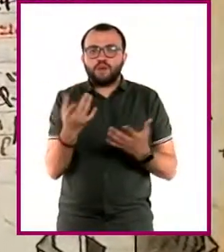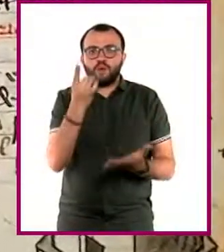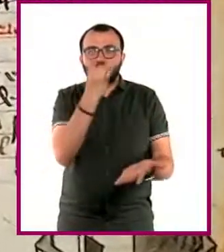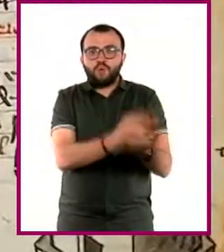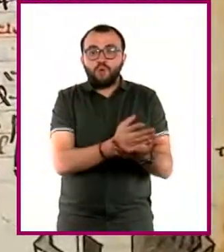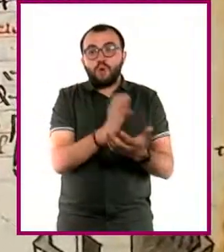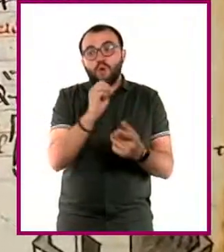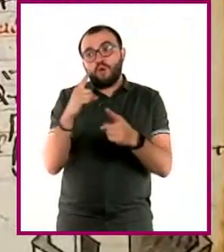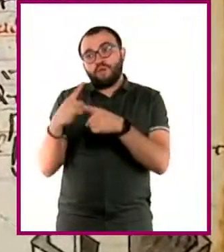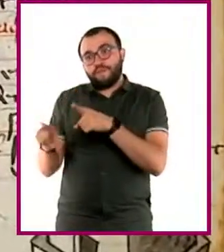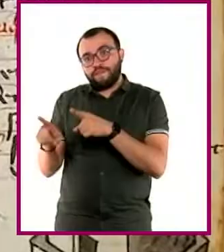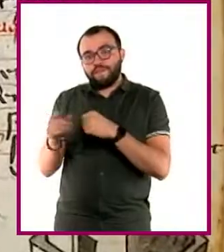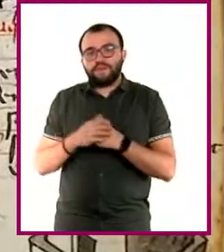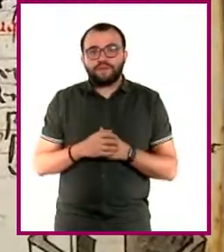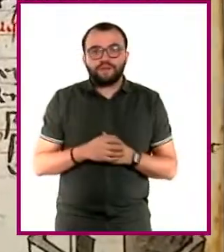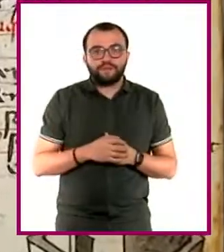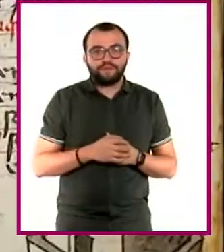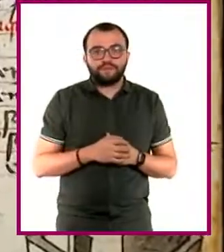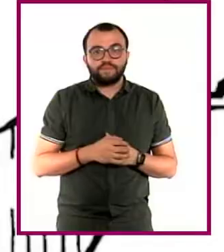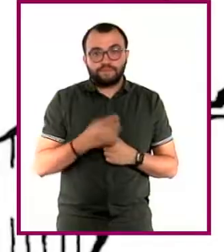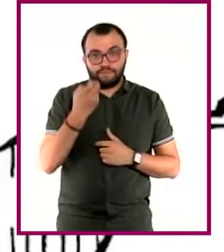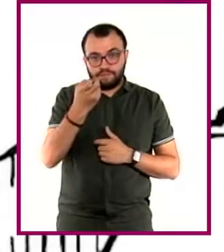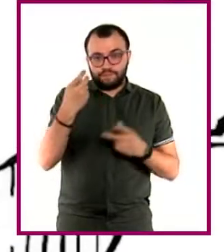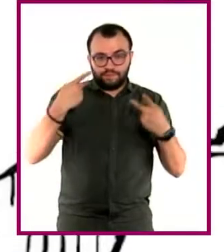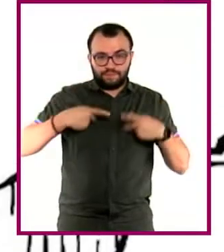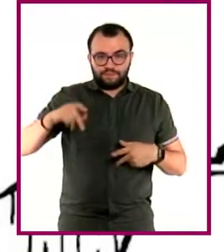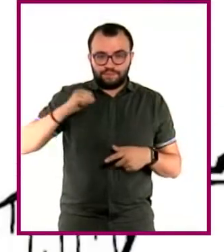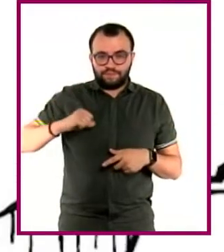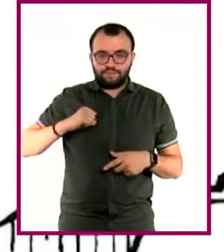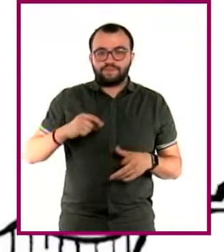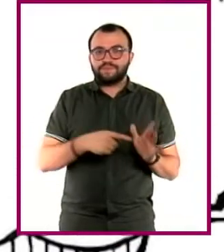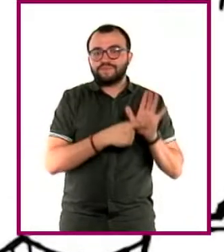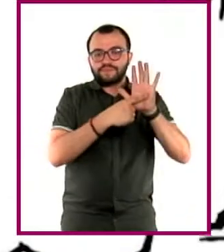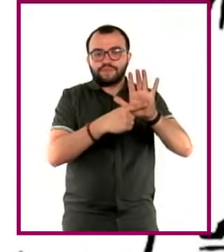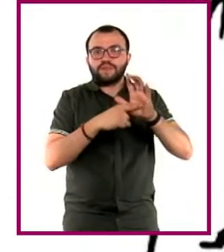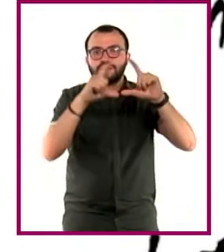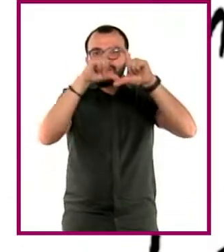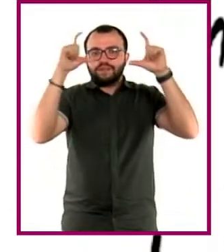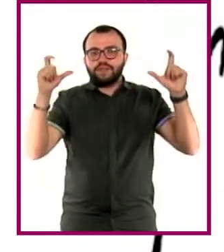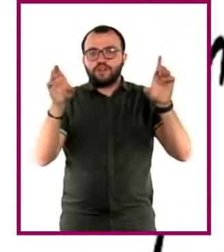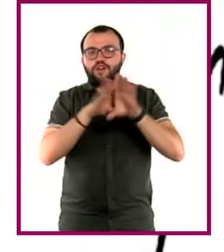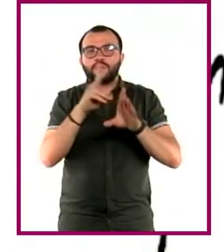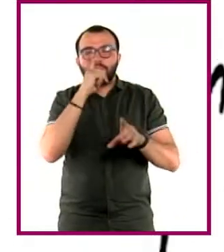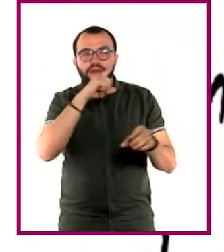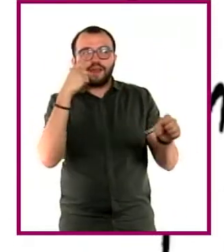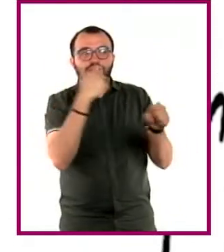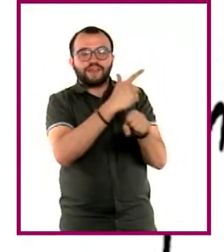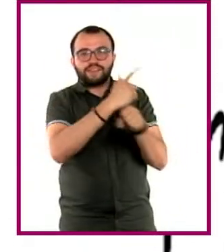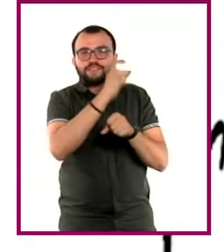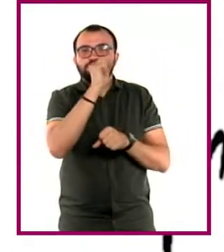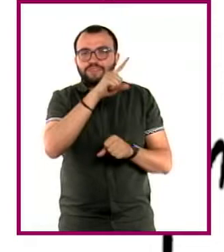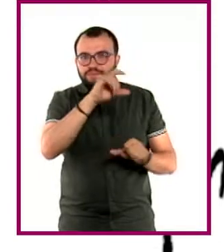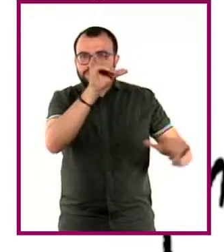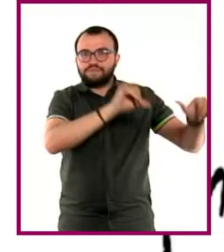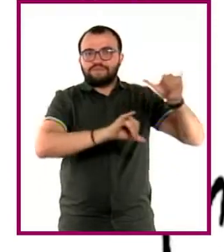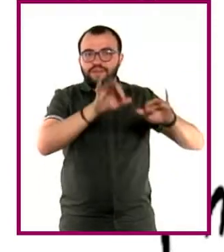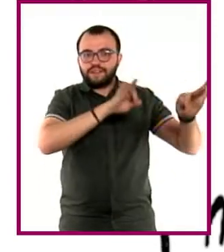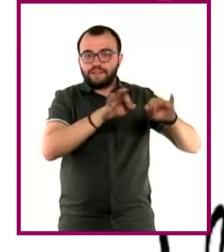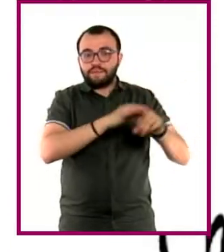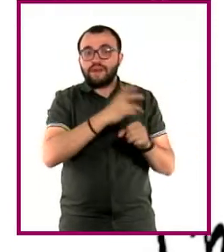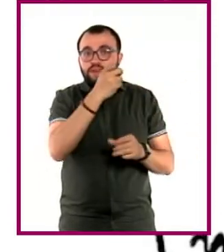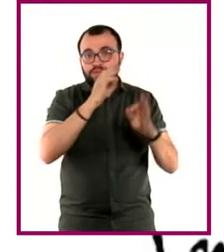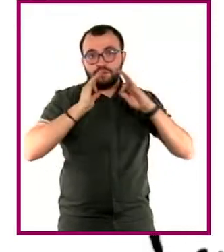únicos o diferentes. Los alquimistas utilizaban símbolos para identificar las sustancias con las que trabajaban. Esta forma